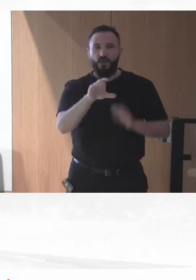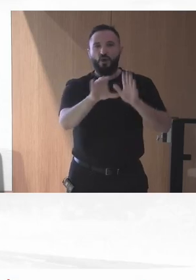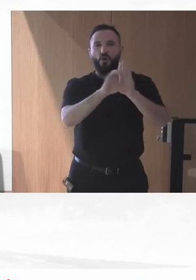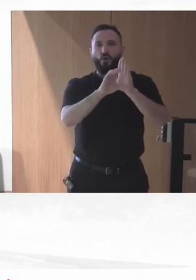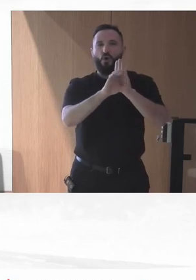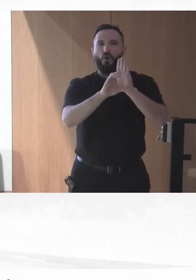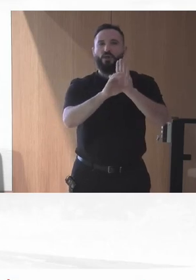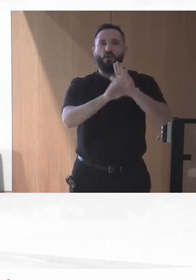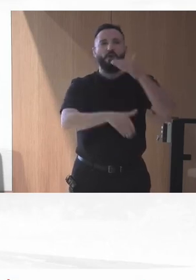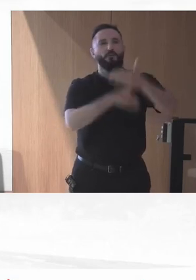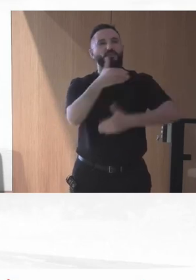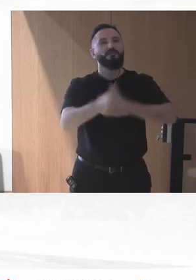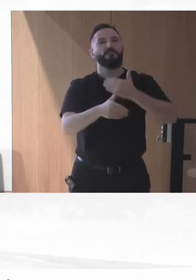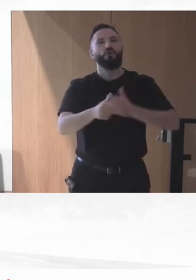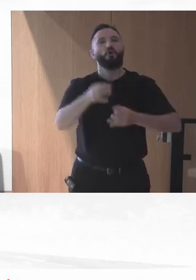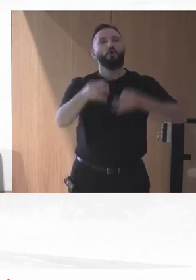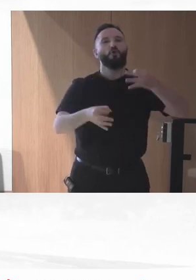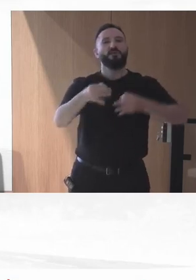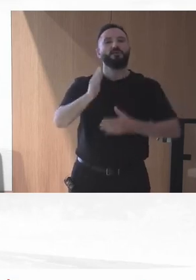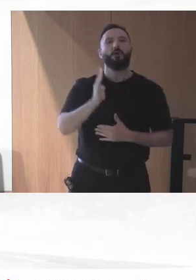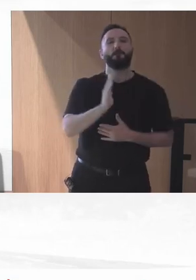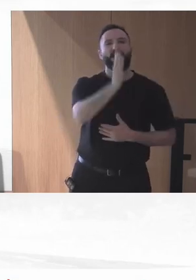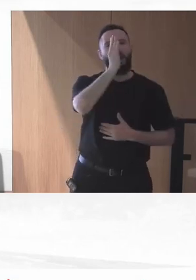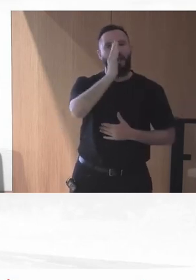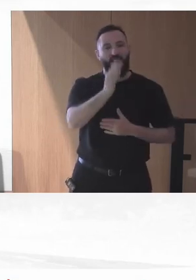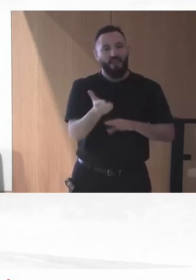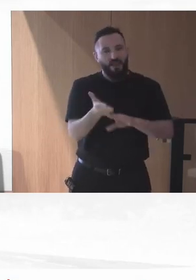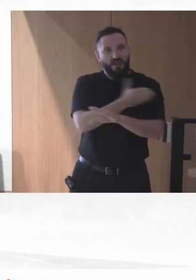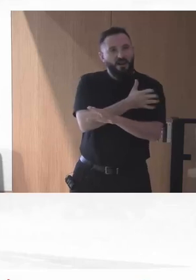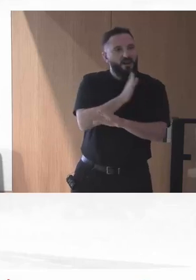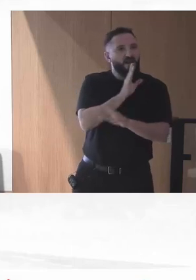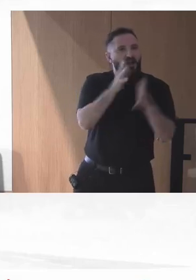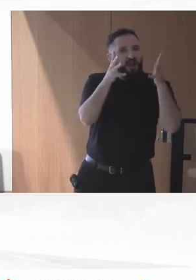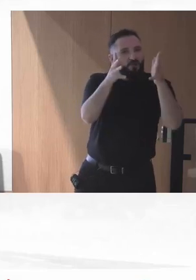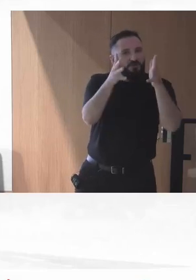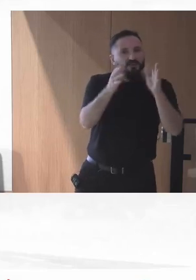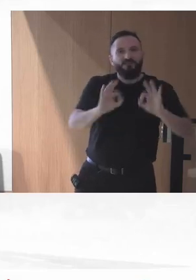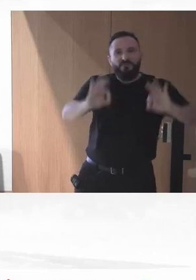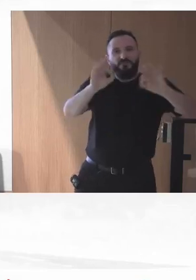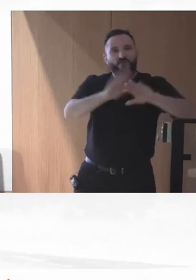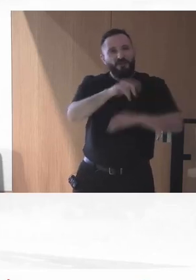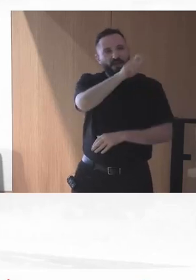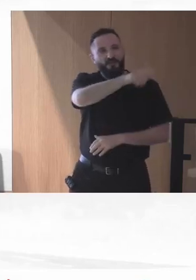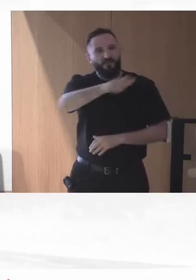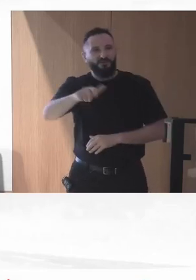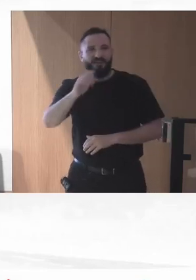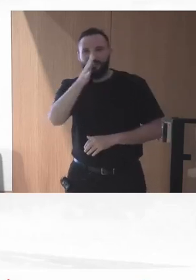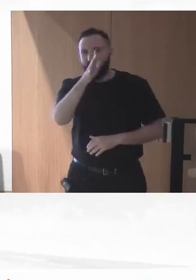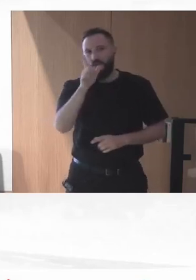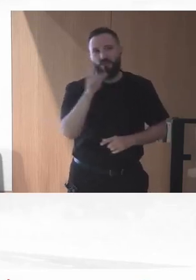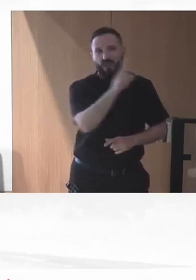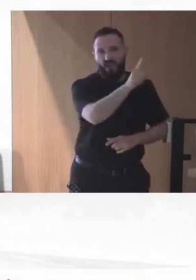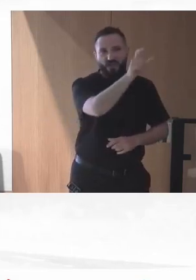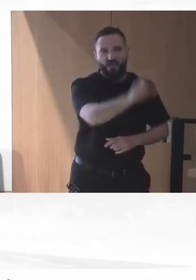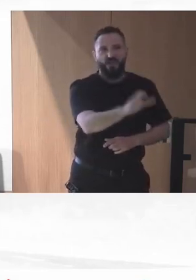de procedimiento de enjuiciamiento penal no establecen ninguna recomendación específica para los acusados con